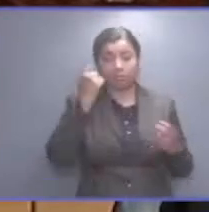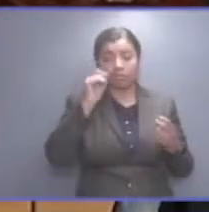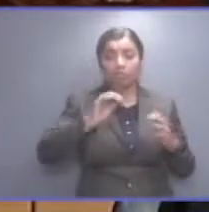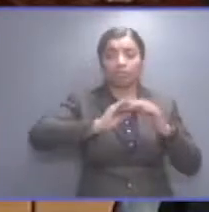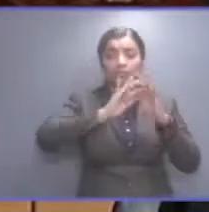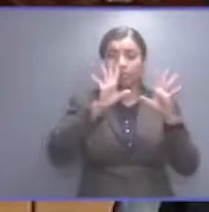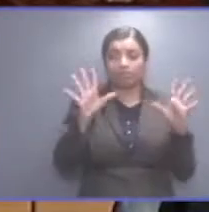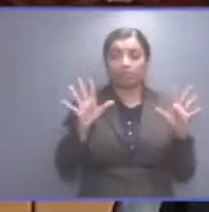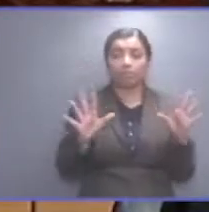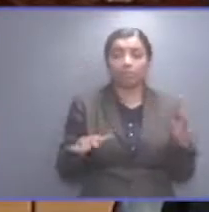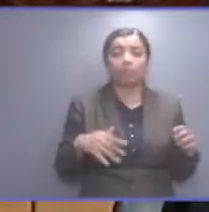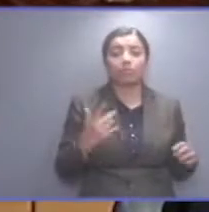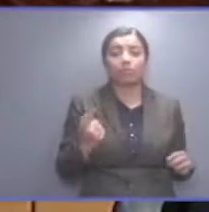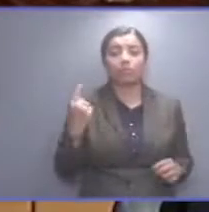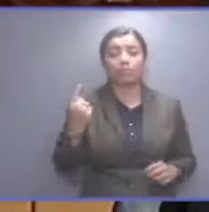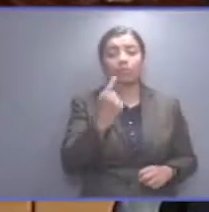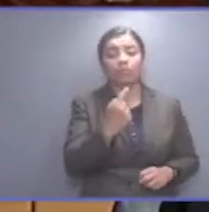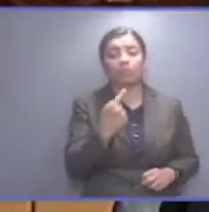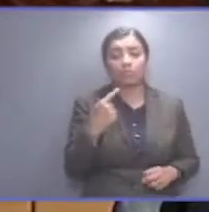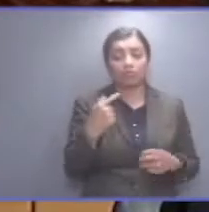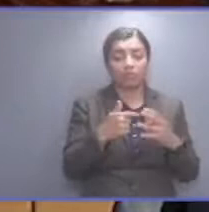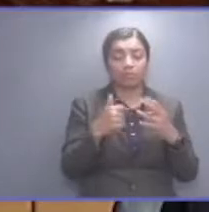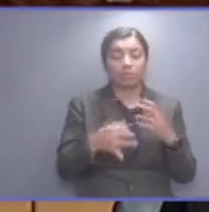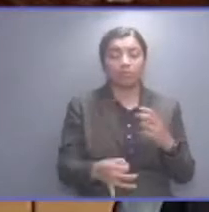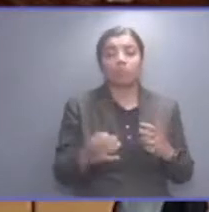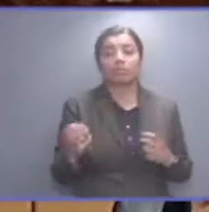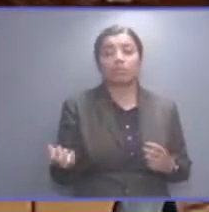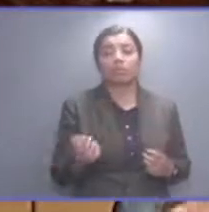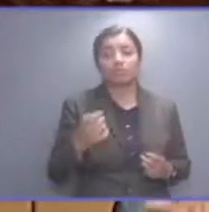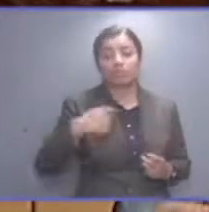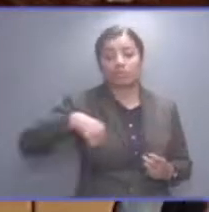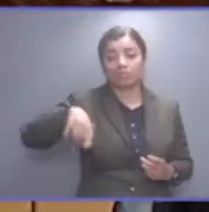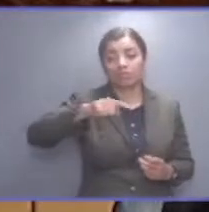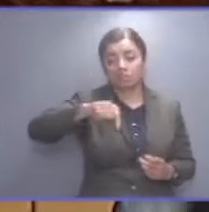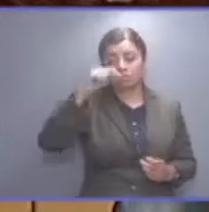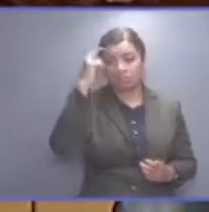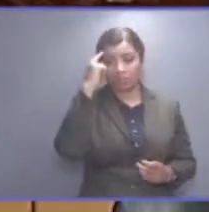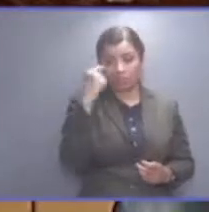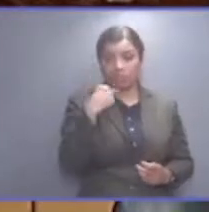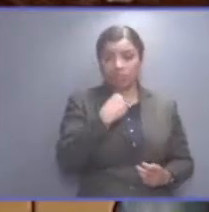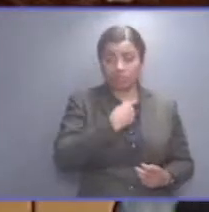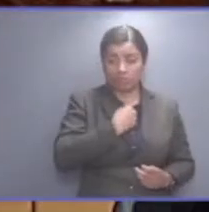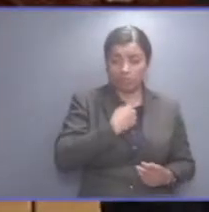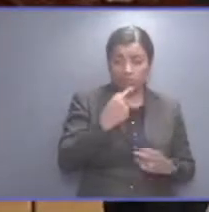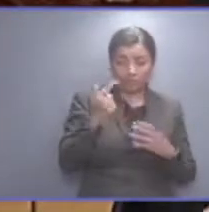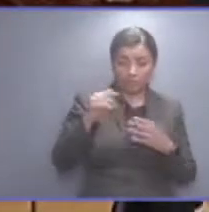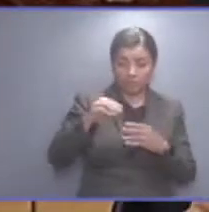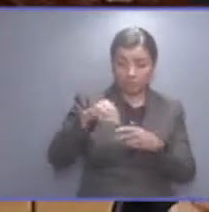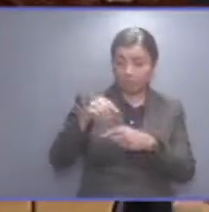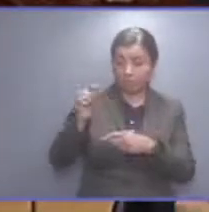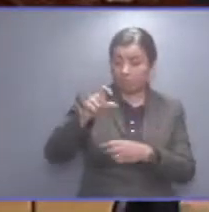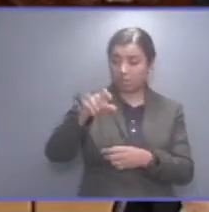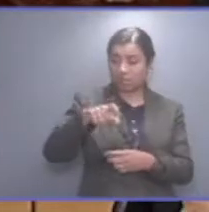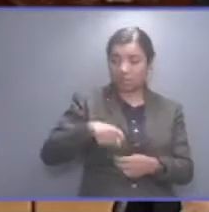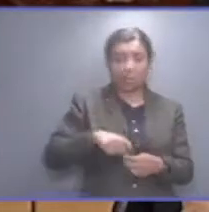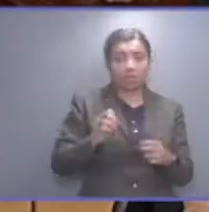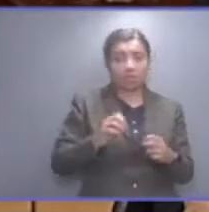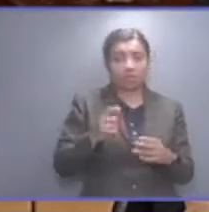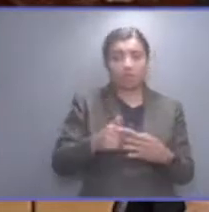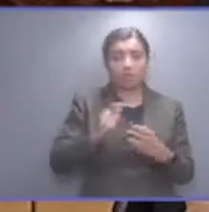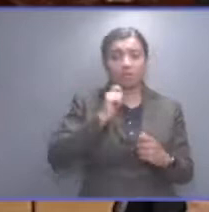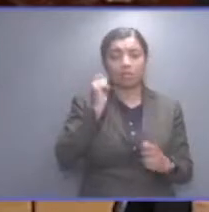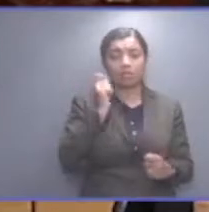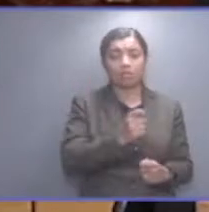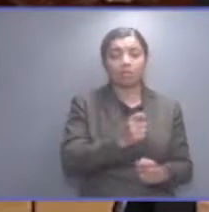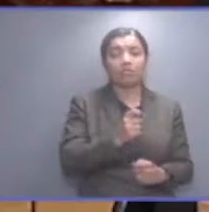claro, es que a las personas naturales o jurídicas que se consideren agraviadas por la inactividad en el seguimiento de sus